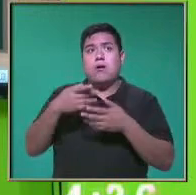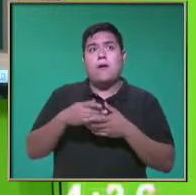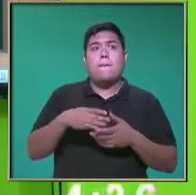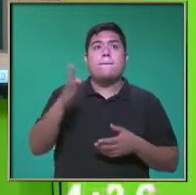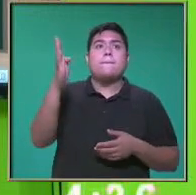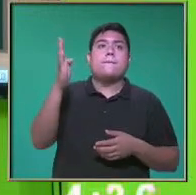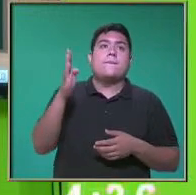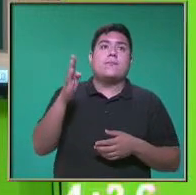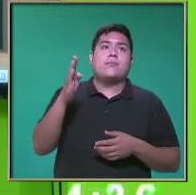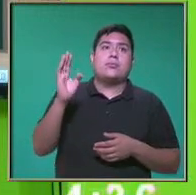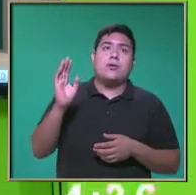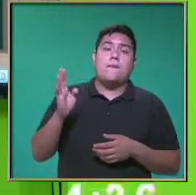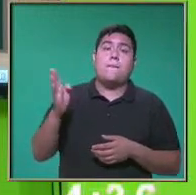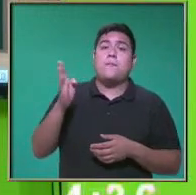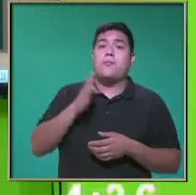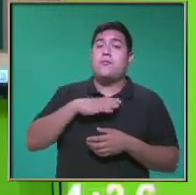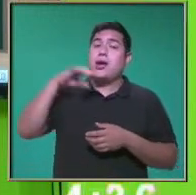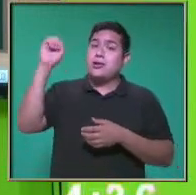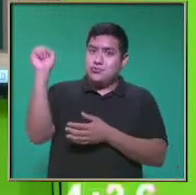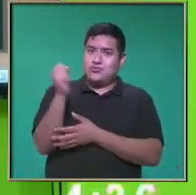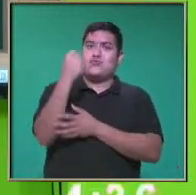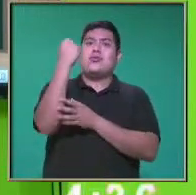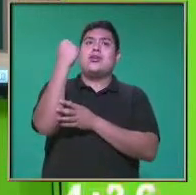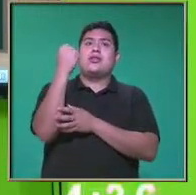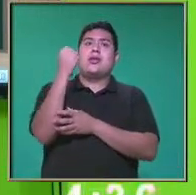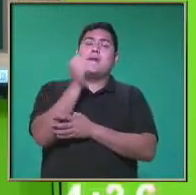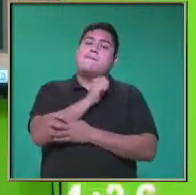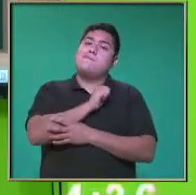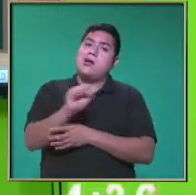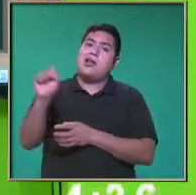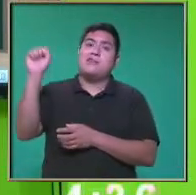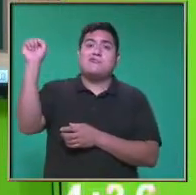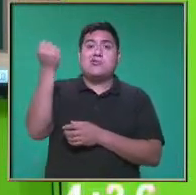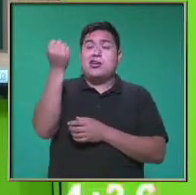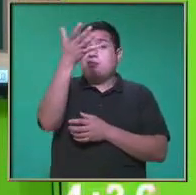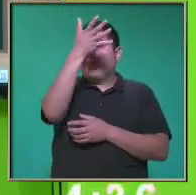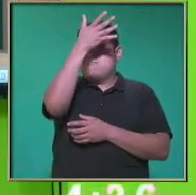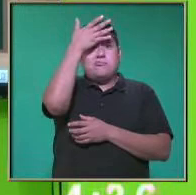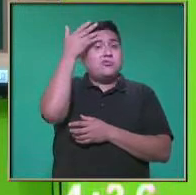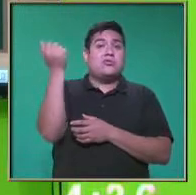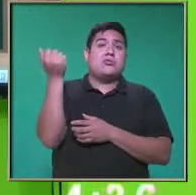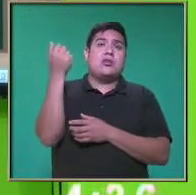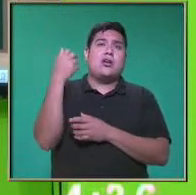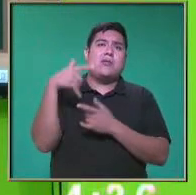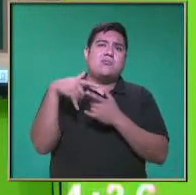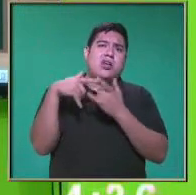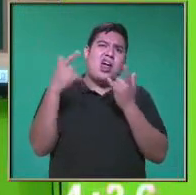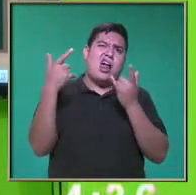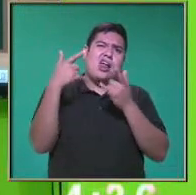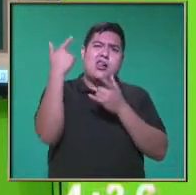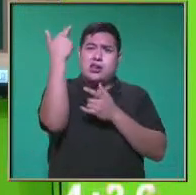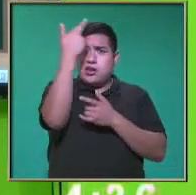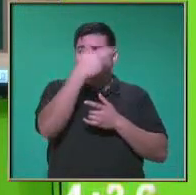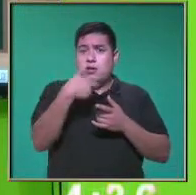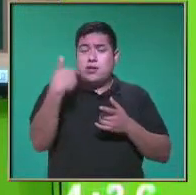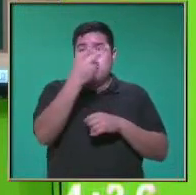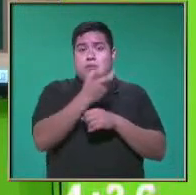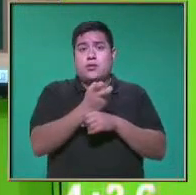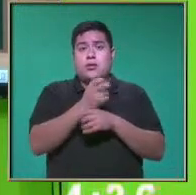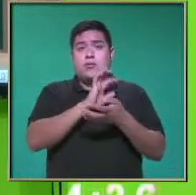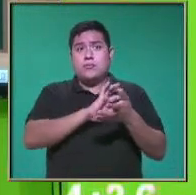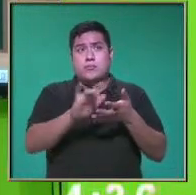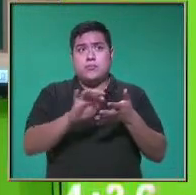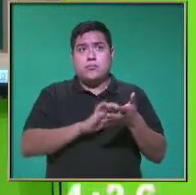bad luck, who knows? Buena suerte, mala suerte, quién sabe. Vamos a analizar este texto. Te invito a que lo leas. Dice, once